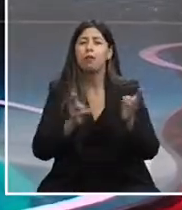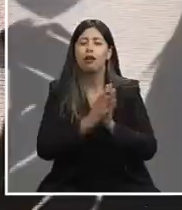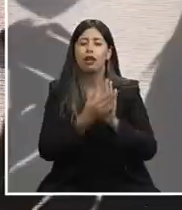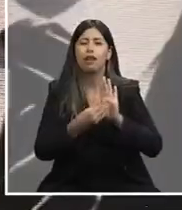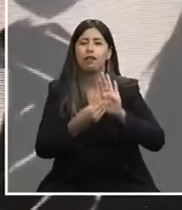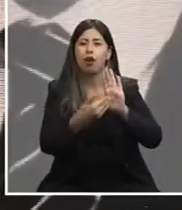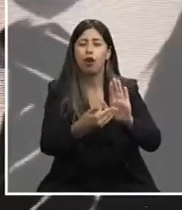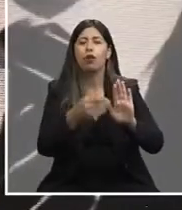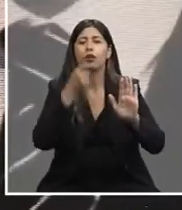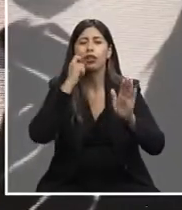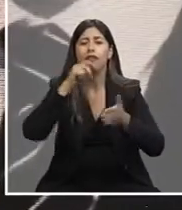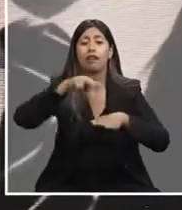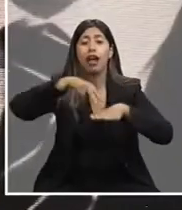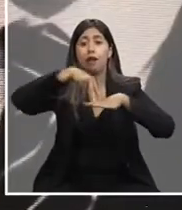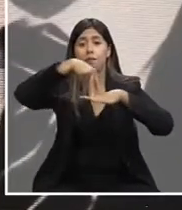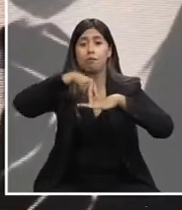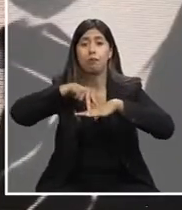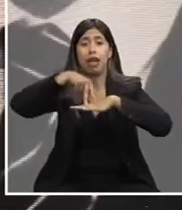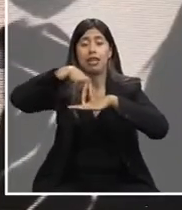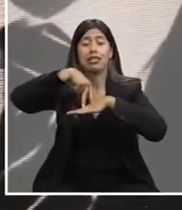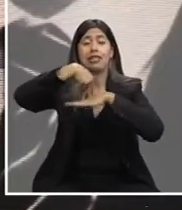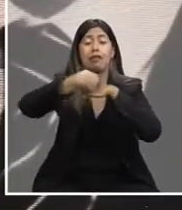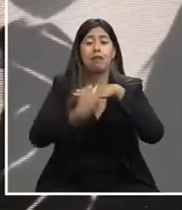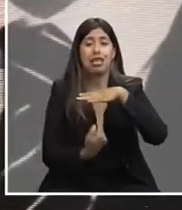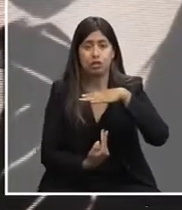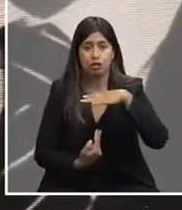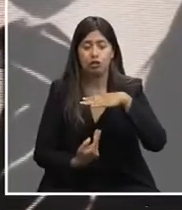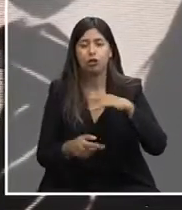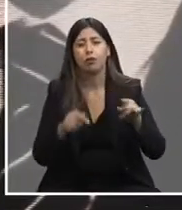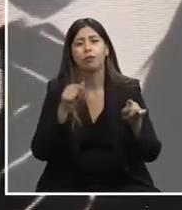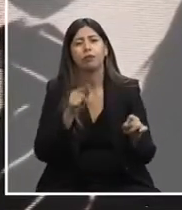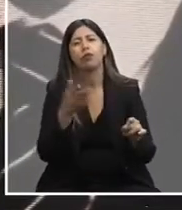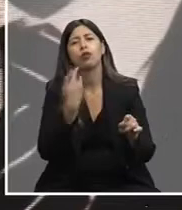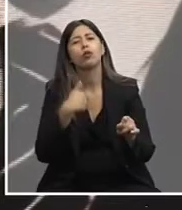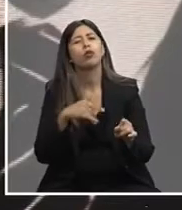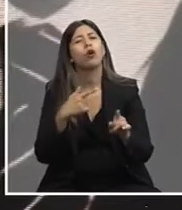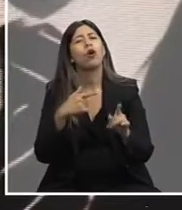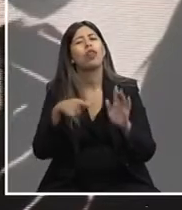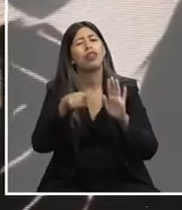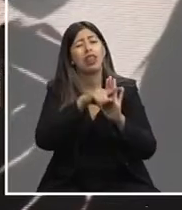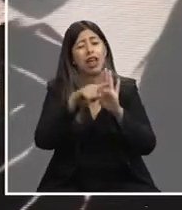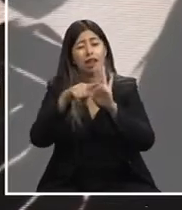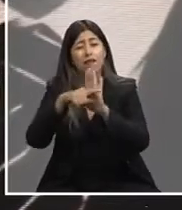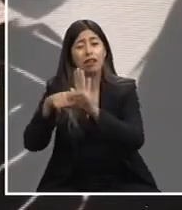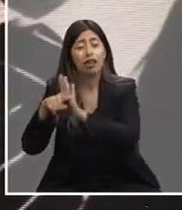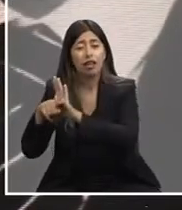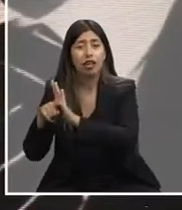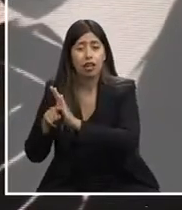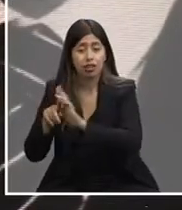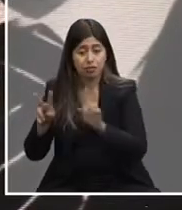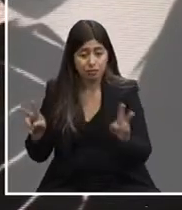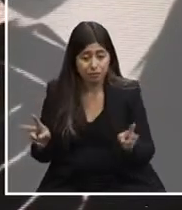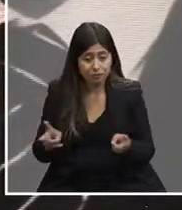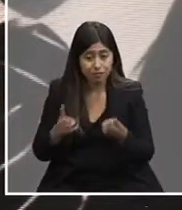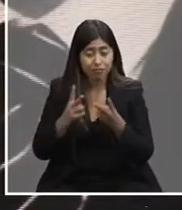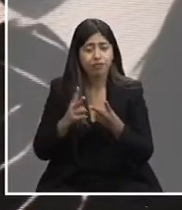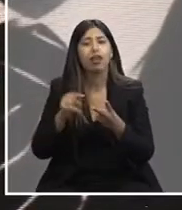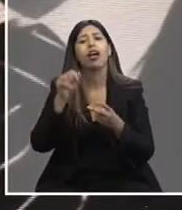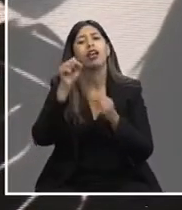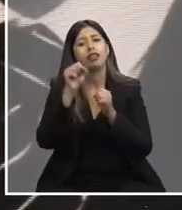cual señala que si somos capaces de sobrellevar nuestros defectos como sociedad, vamos a poder sobrevivir como